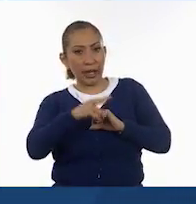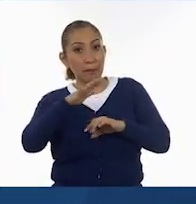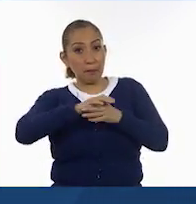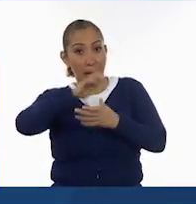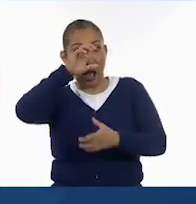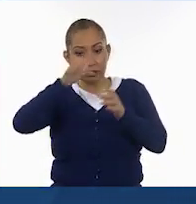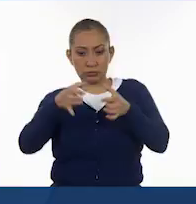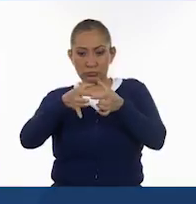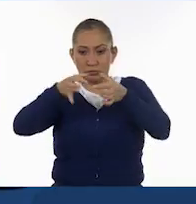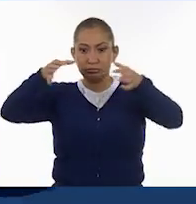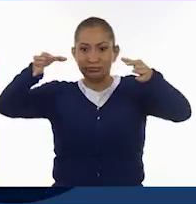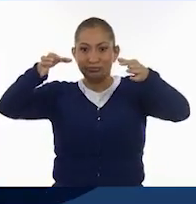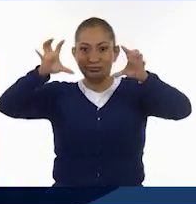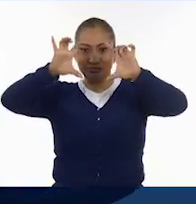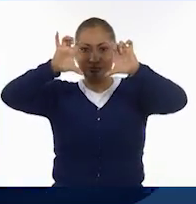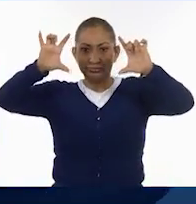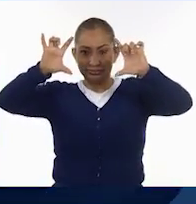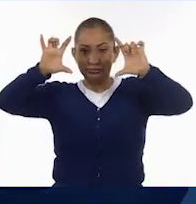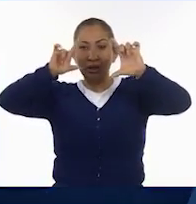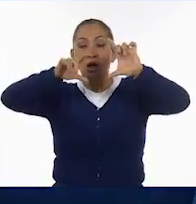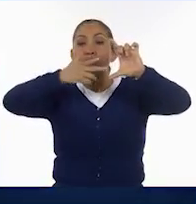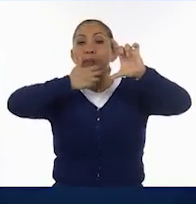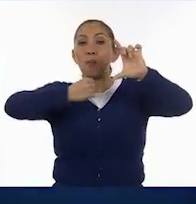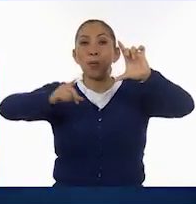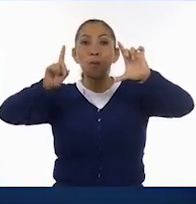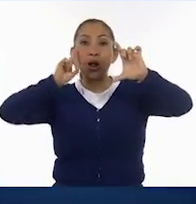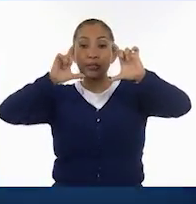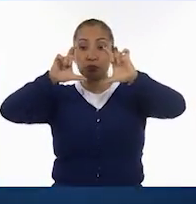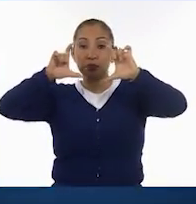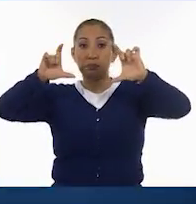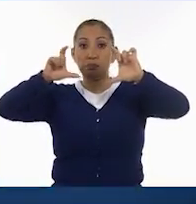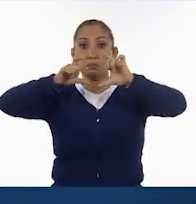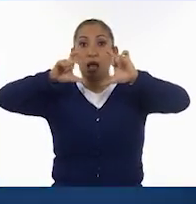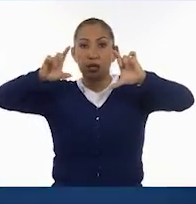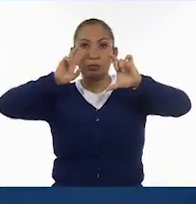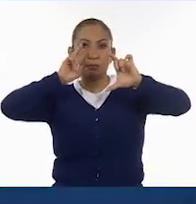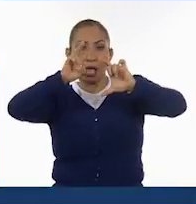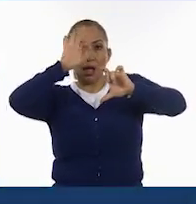mayor cantidad de población, tanto en hombres como en mujeres, nos